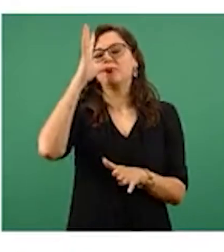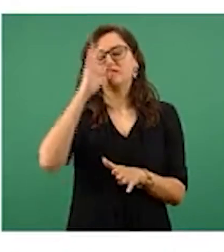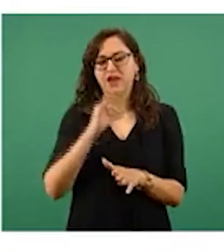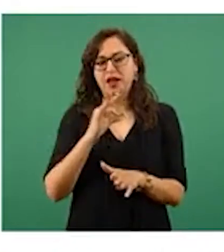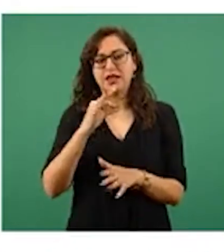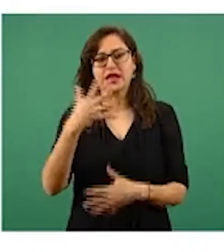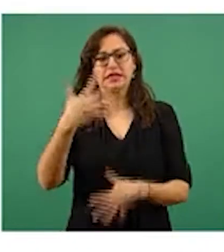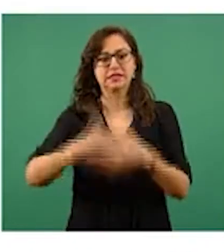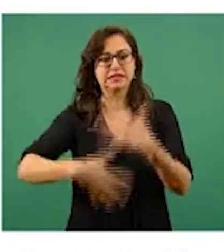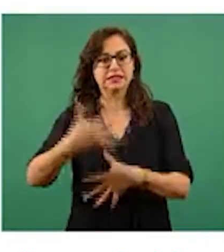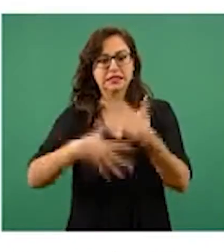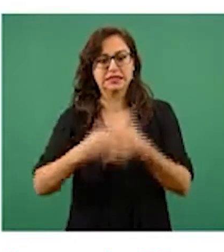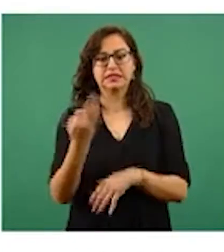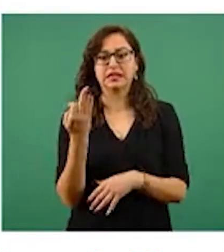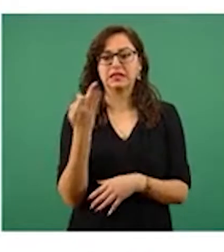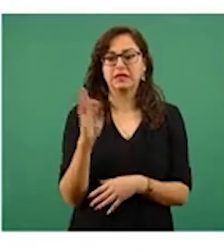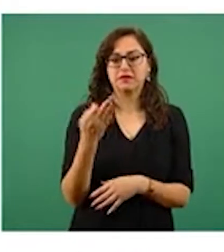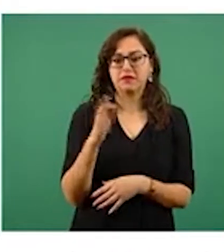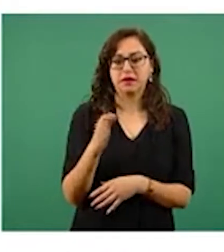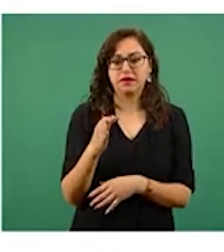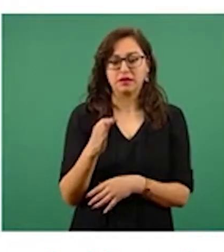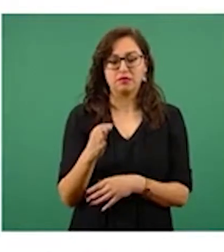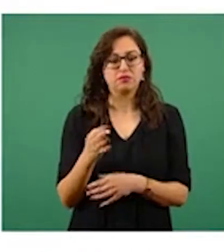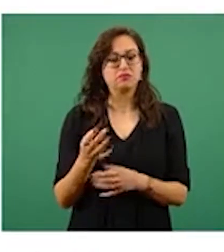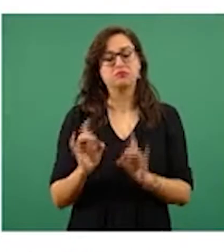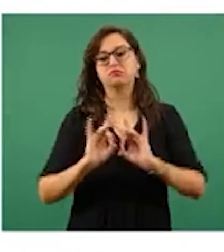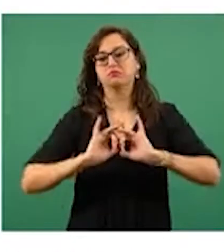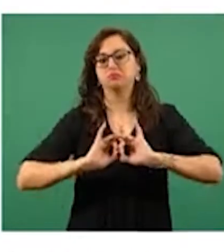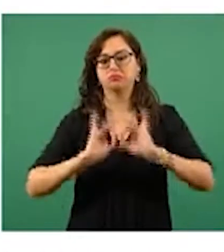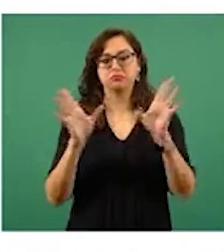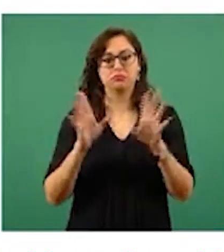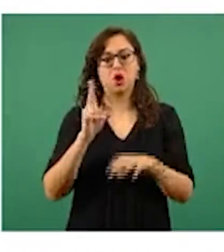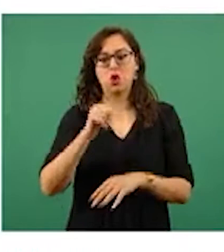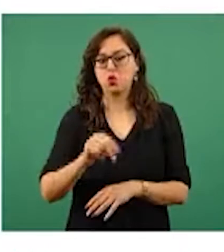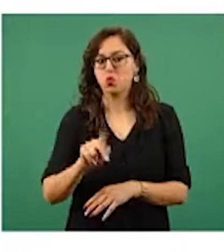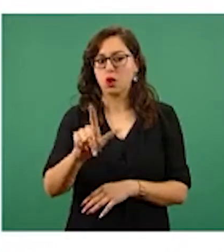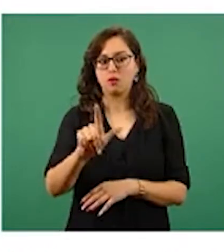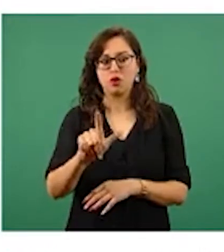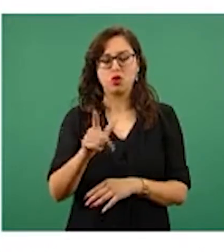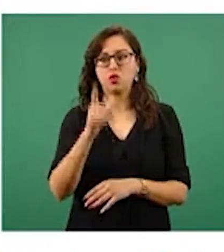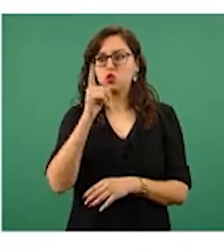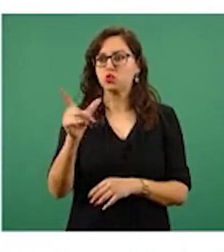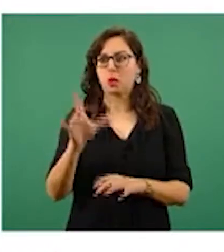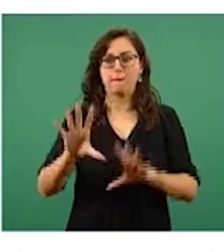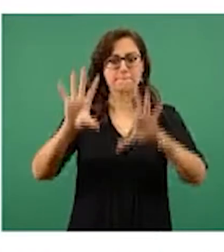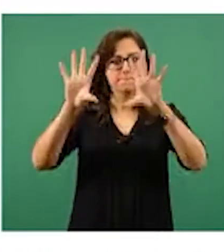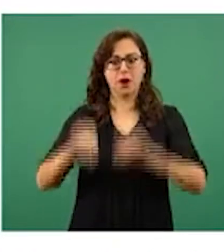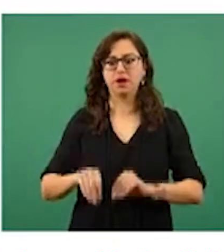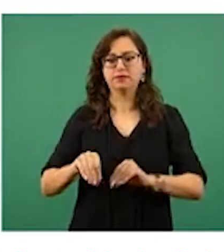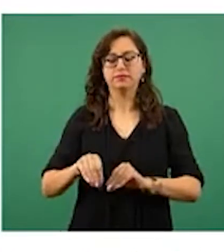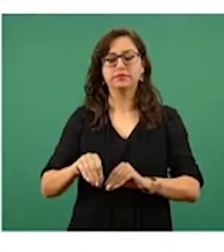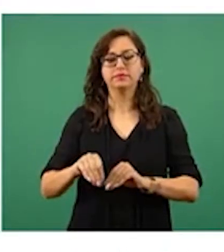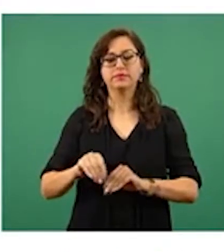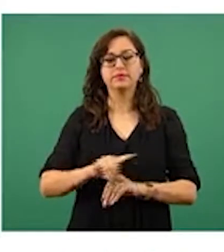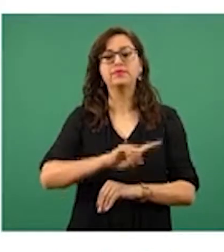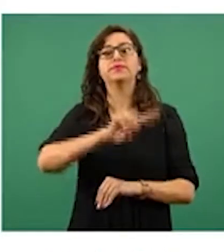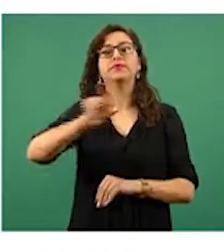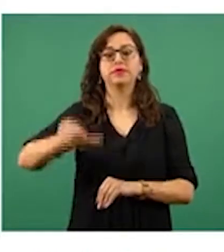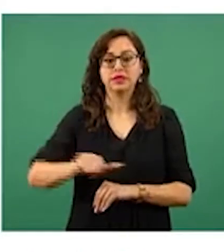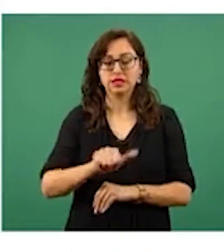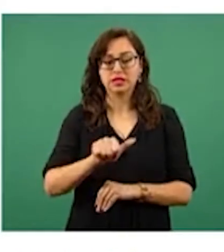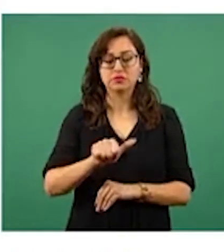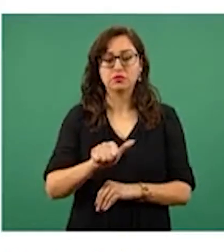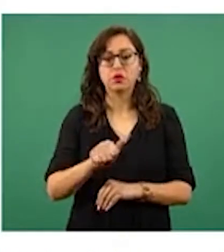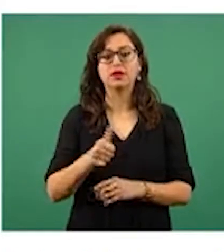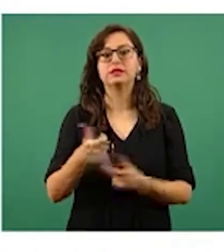15 de febrero, cuando perdimos 326,000 usuarios en Nuevo León, fue el primer indicio del problema. Adelante. Todo